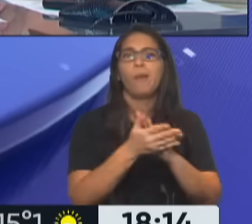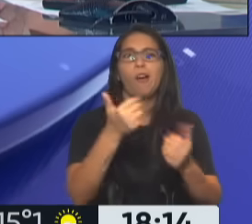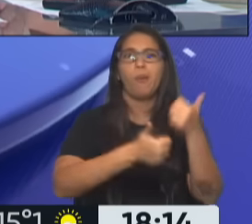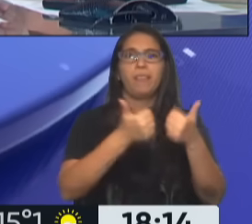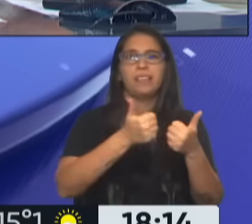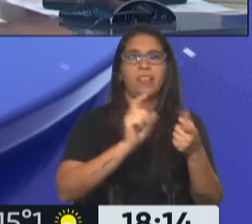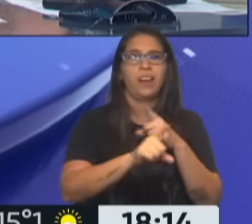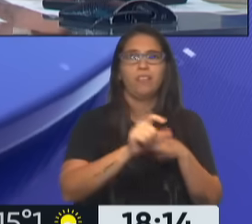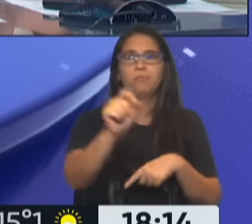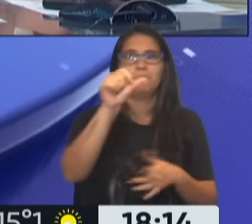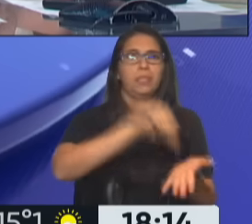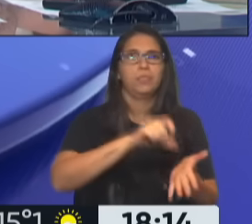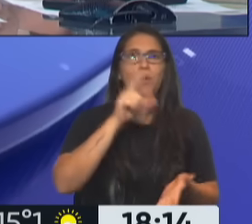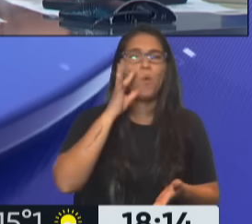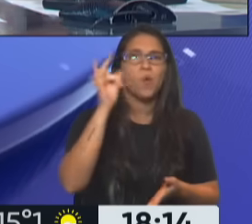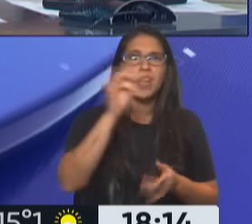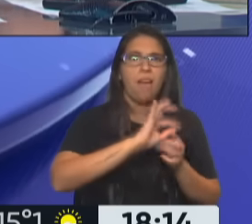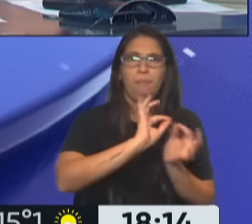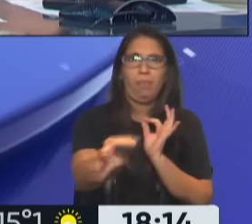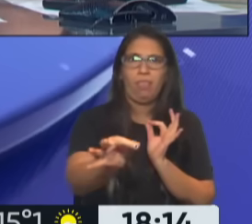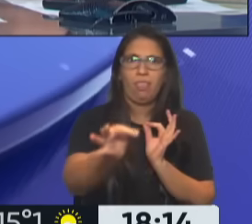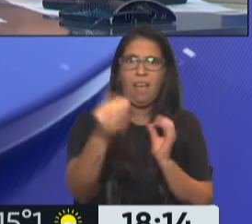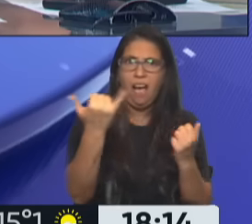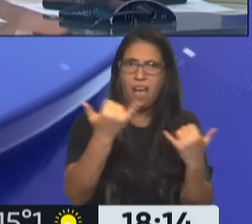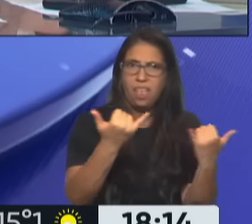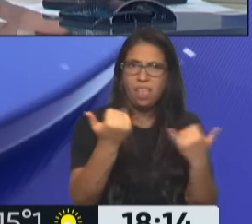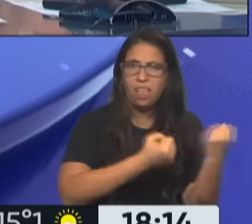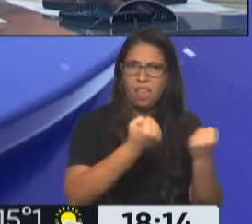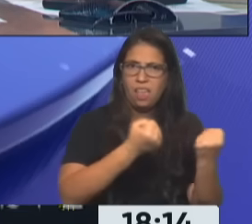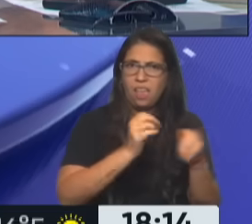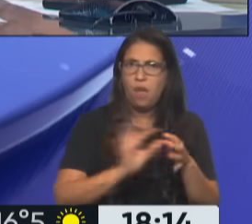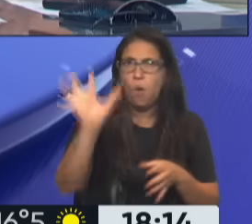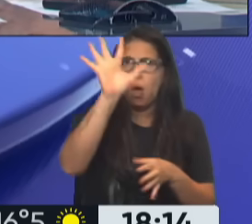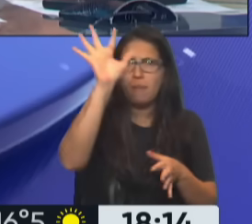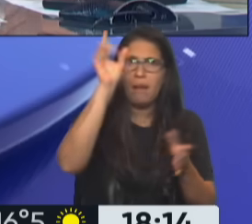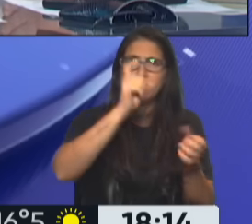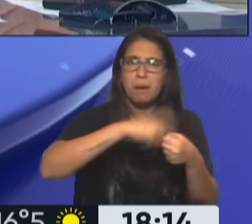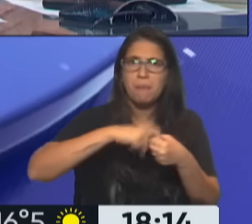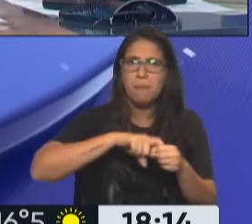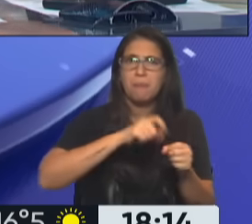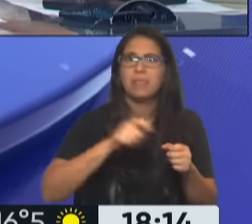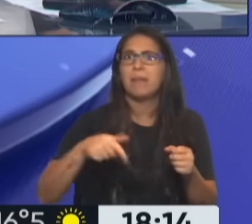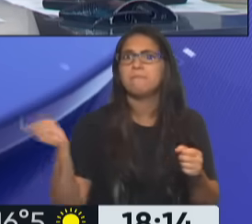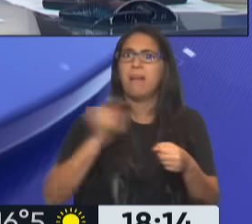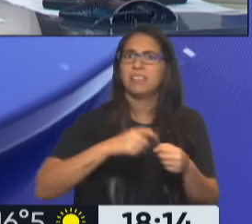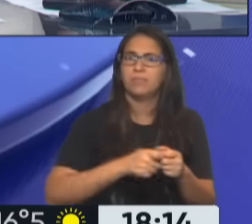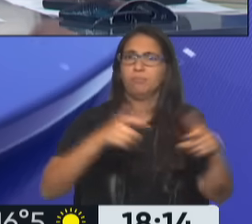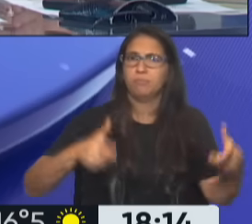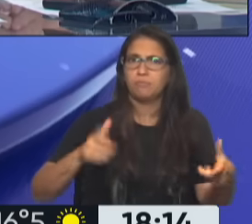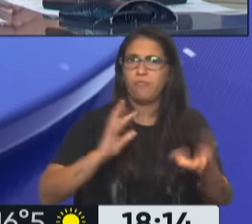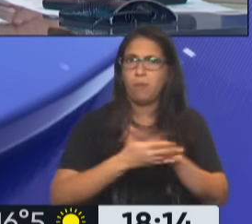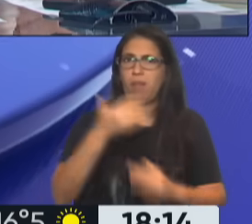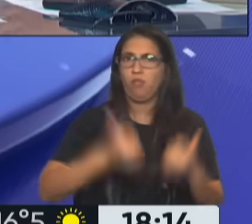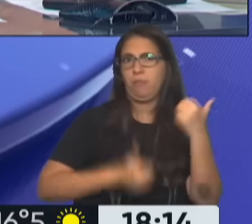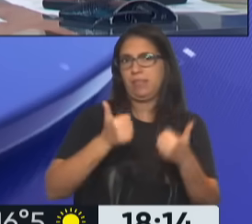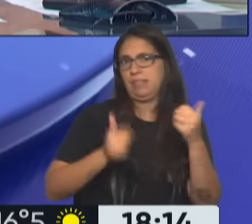en un país como Hungría, que ya cuenta con automotrices europeas. Es decir, que prácticamente es una competencia lo que se